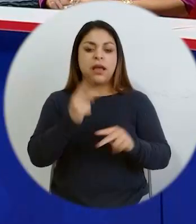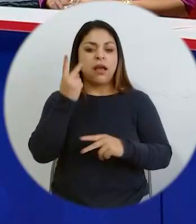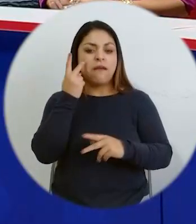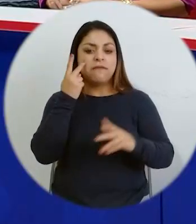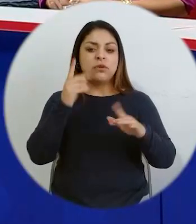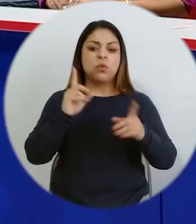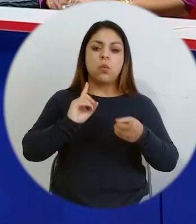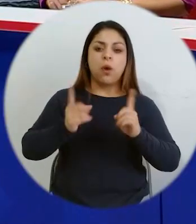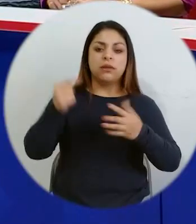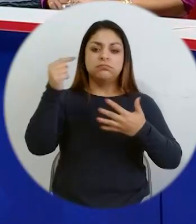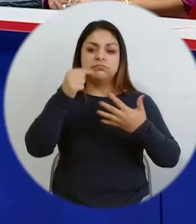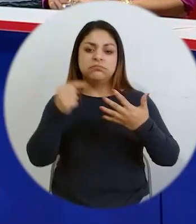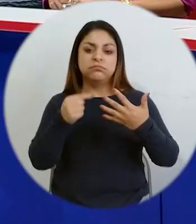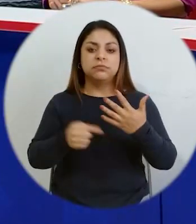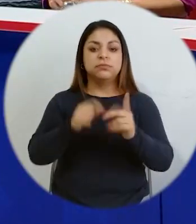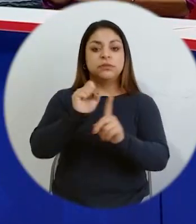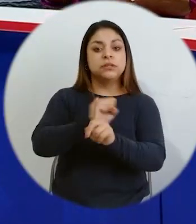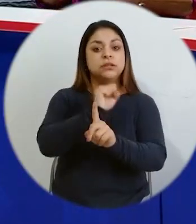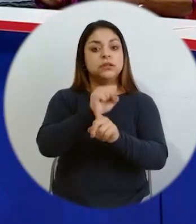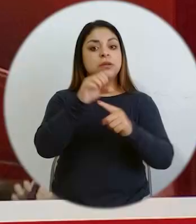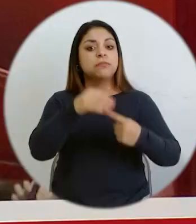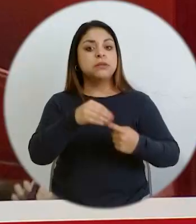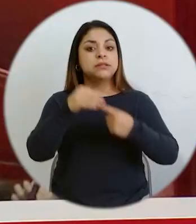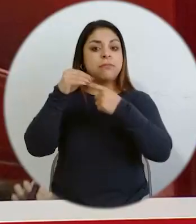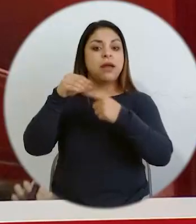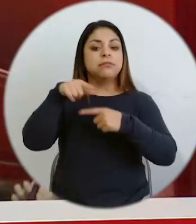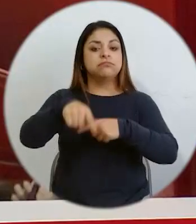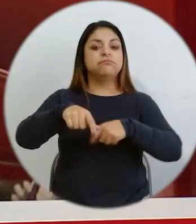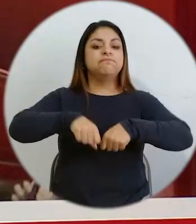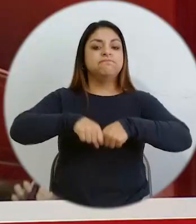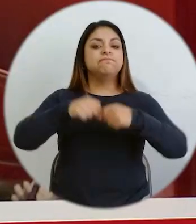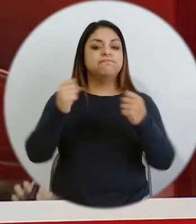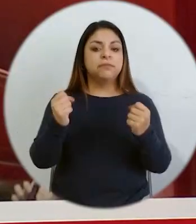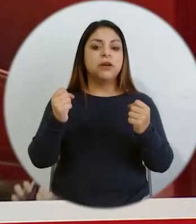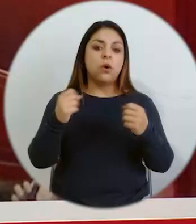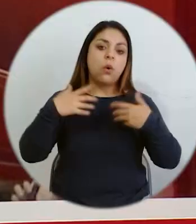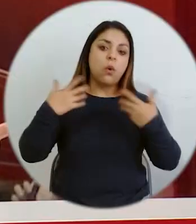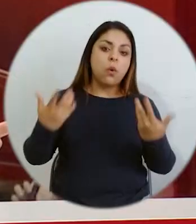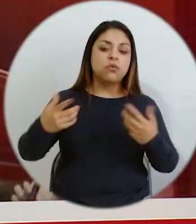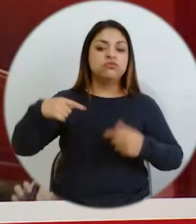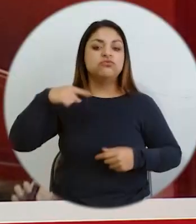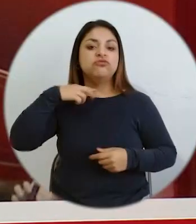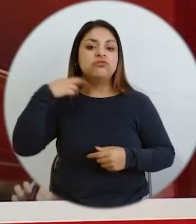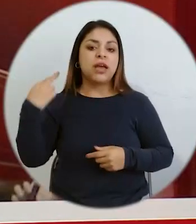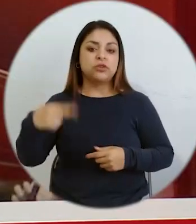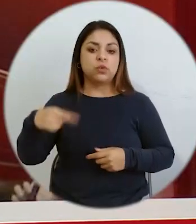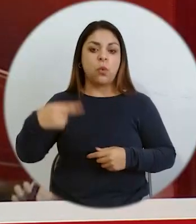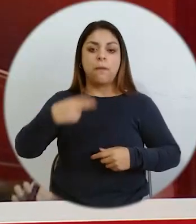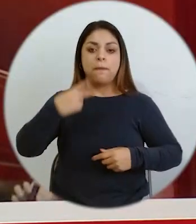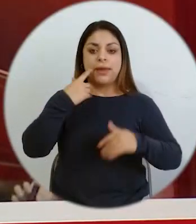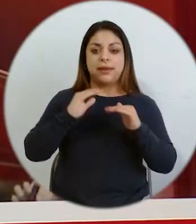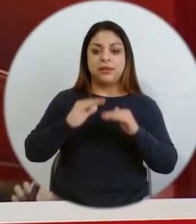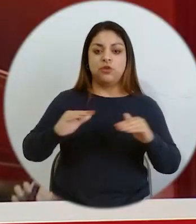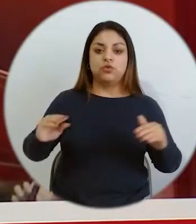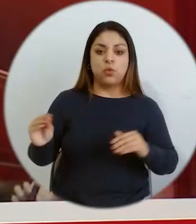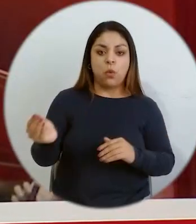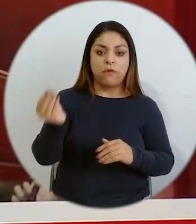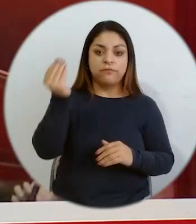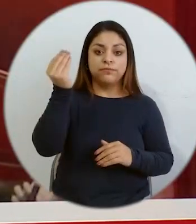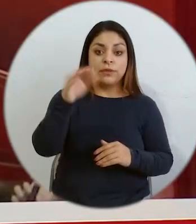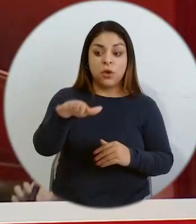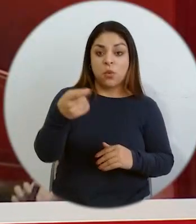están violentando o suponen riesgos reales para nuestra niñez y adolescencia. En los últimos años el número ha